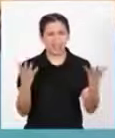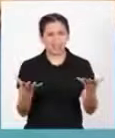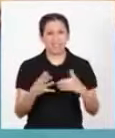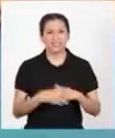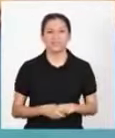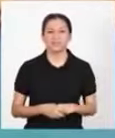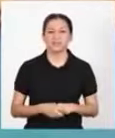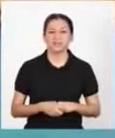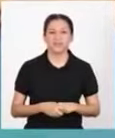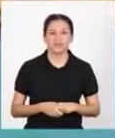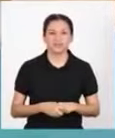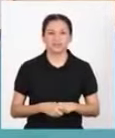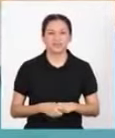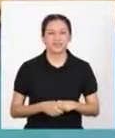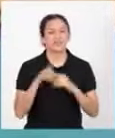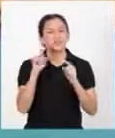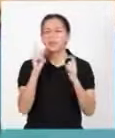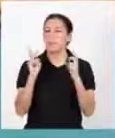¡Por supuesto!